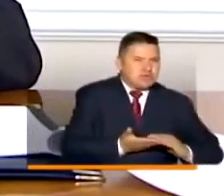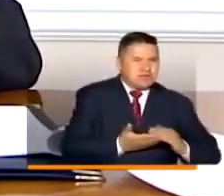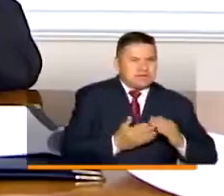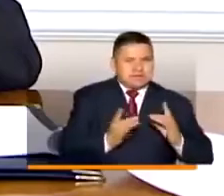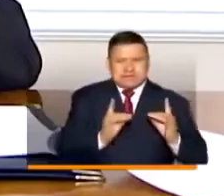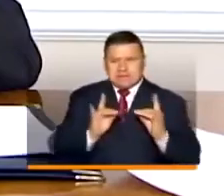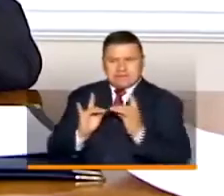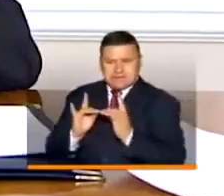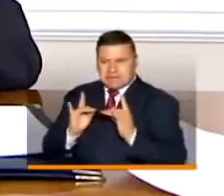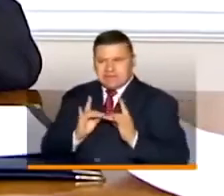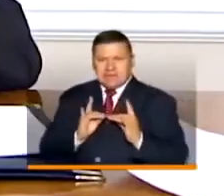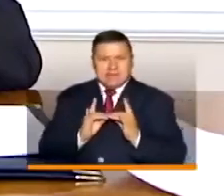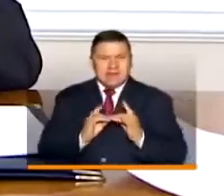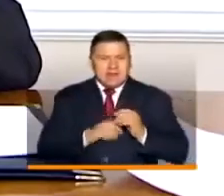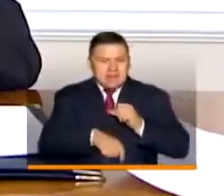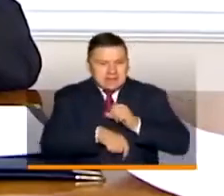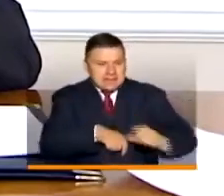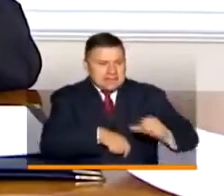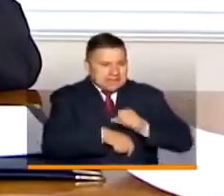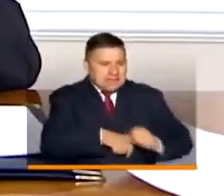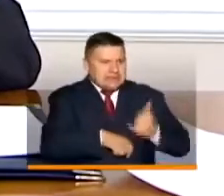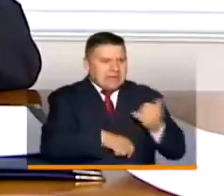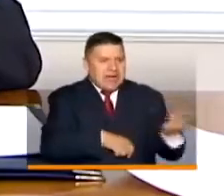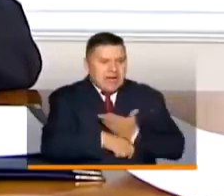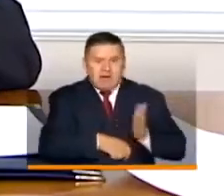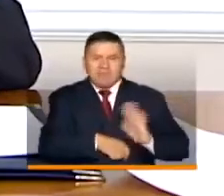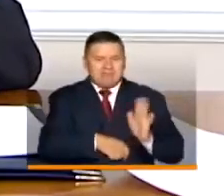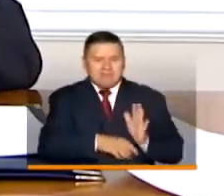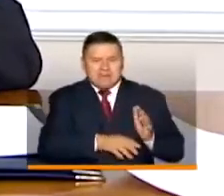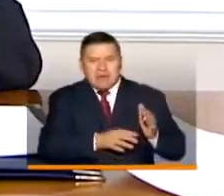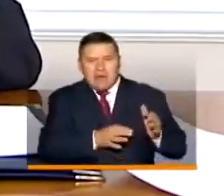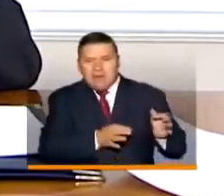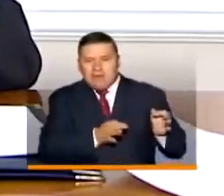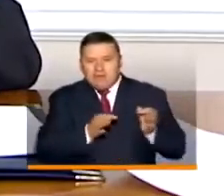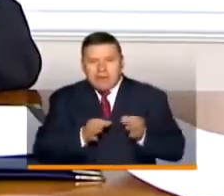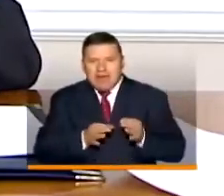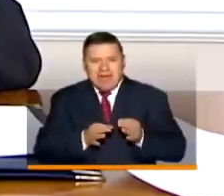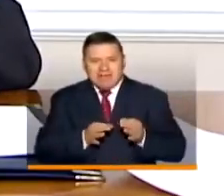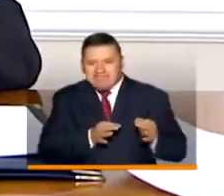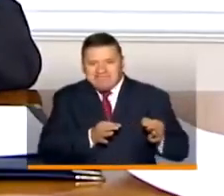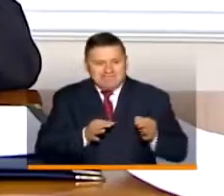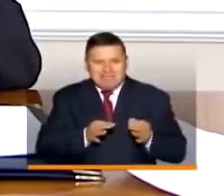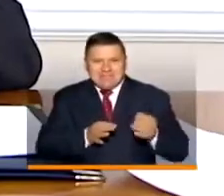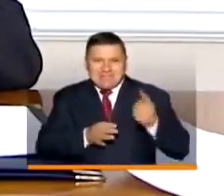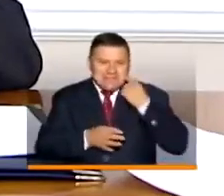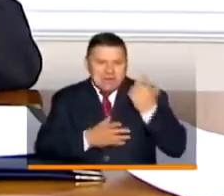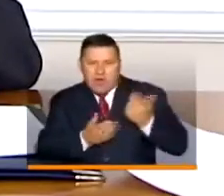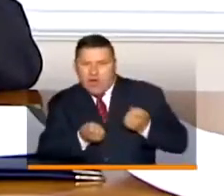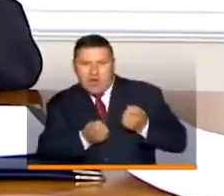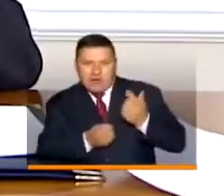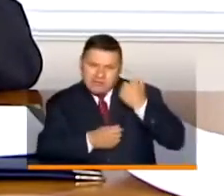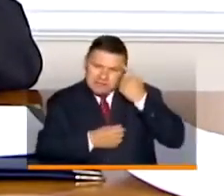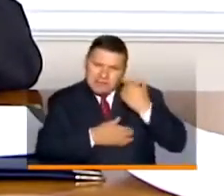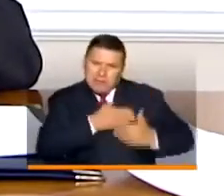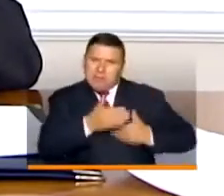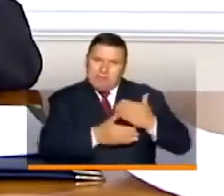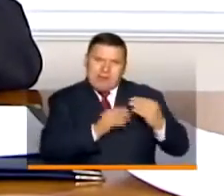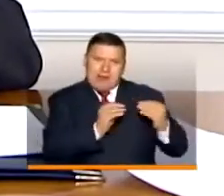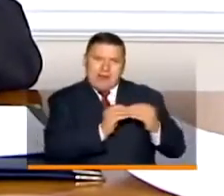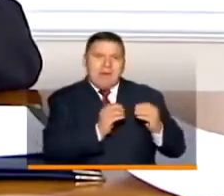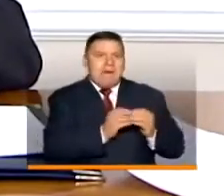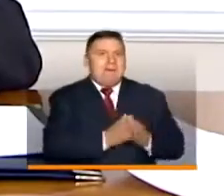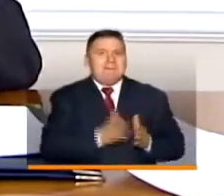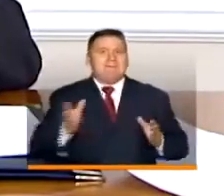a buscar limitar un poco la cirugía electiva para evitar el sobredemanda de cuidado intensivo, a hacer un proceso